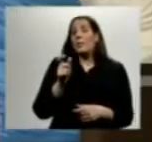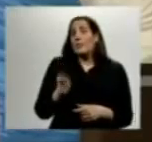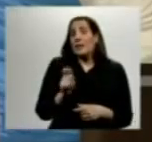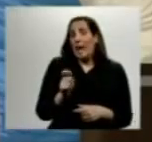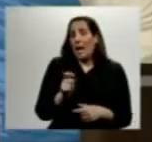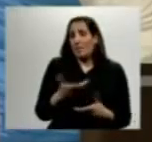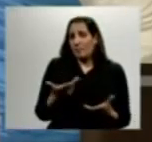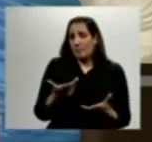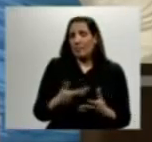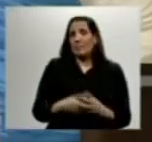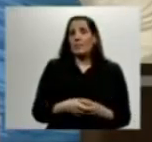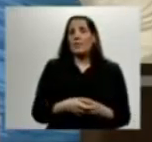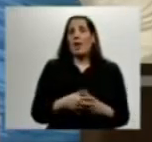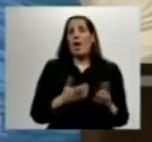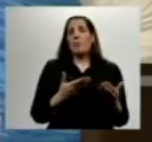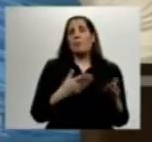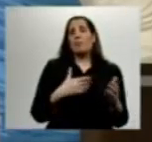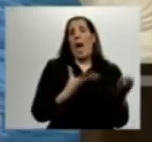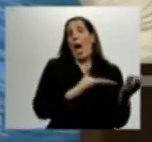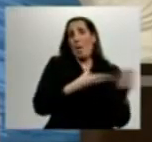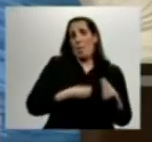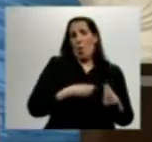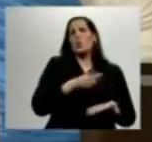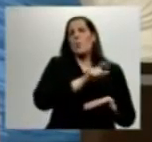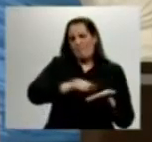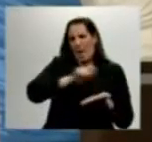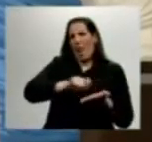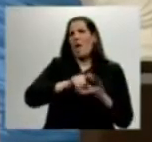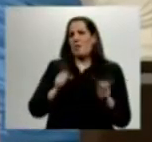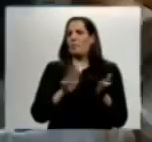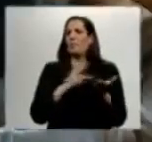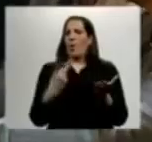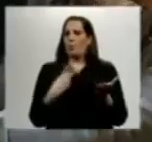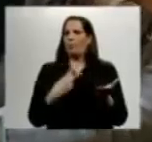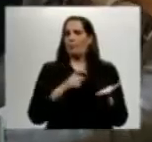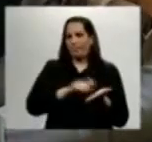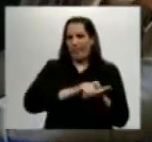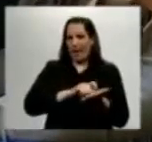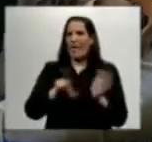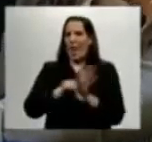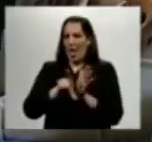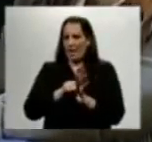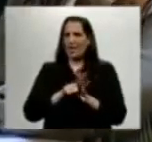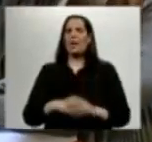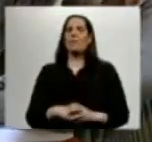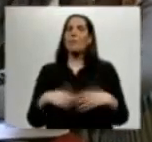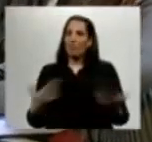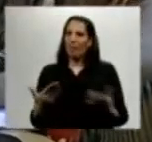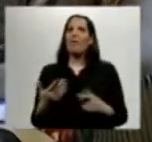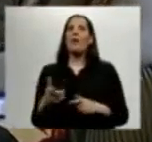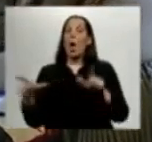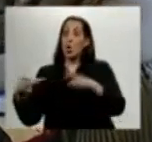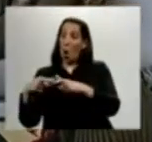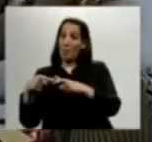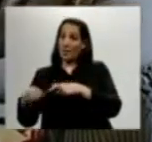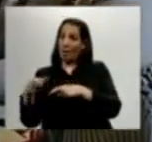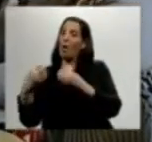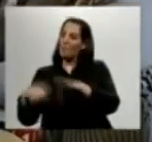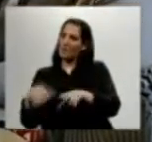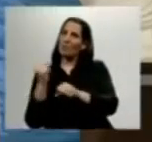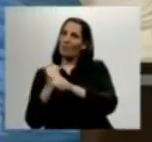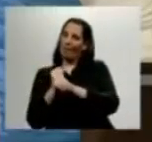en materia y tal cual lo establece la Constitución, con lo cual comenzamos conjuntamente con la propia Comisión y nuestro Ministerio